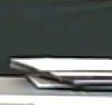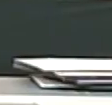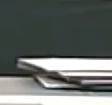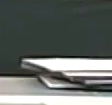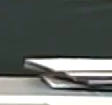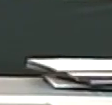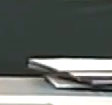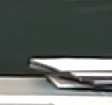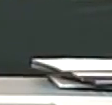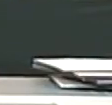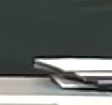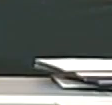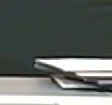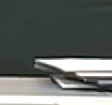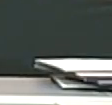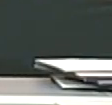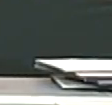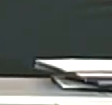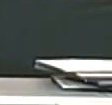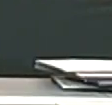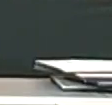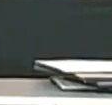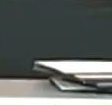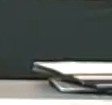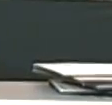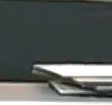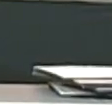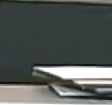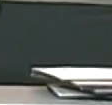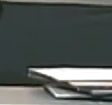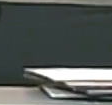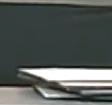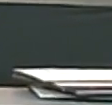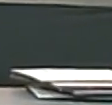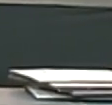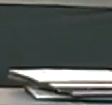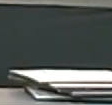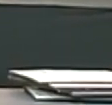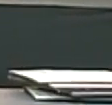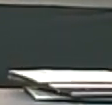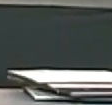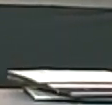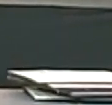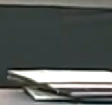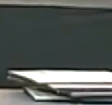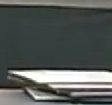Y el billete de 200 bolívares, nuestro gran